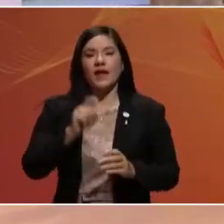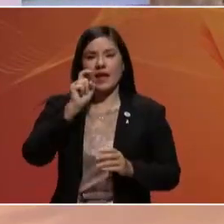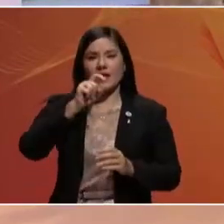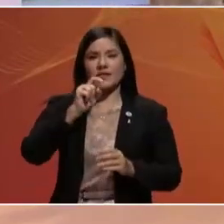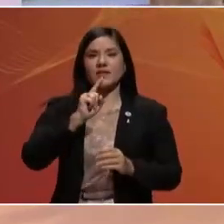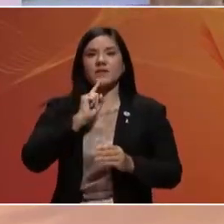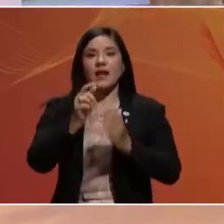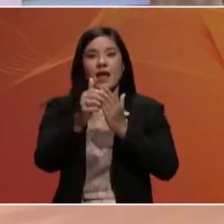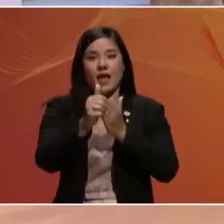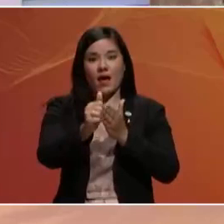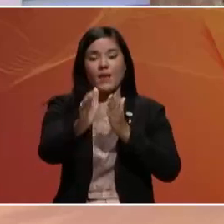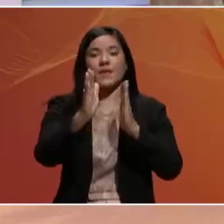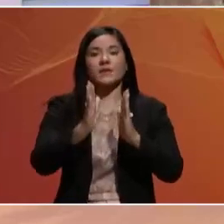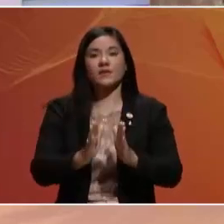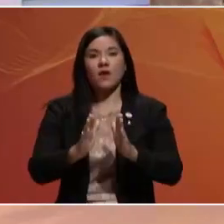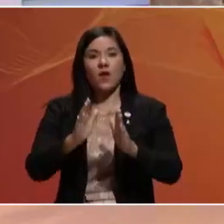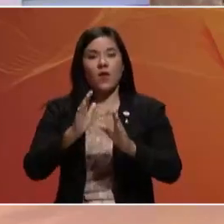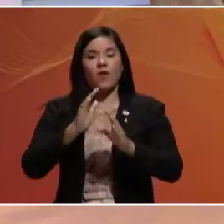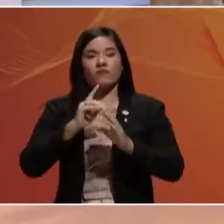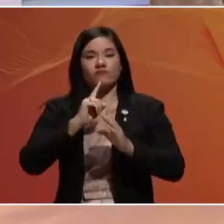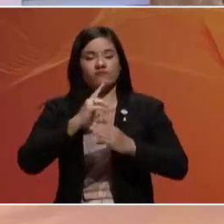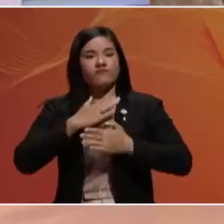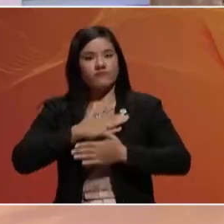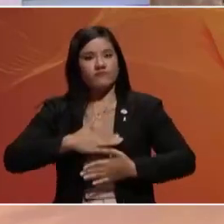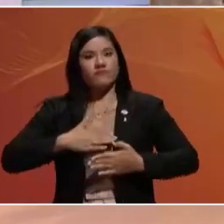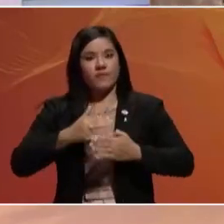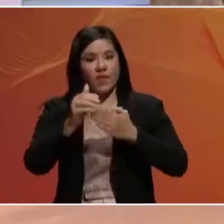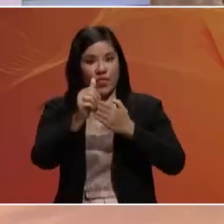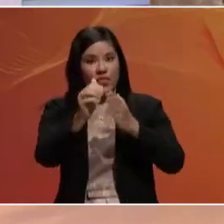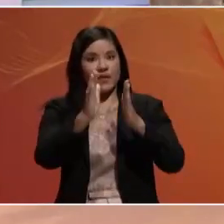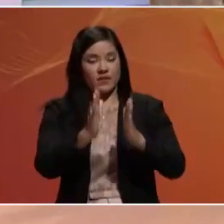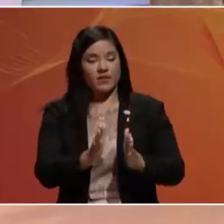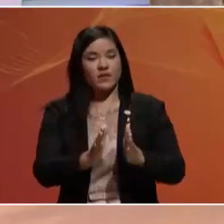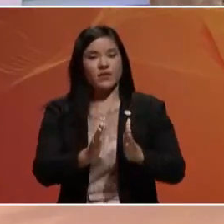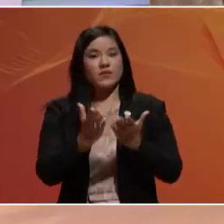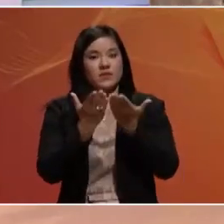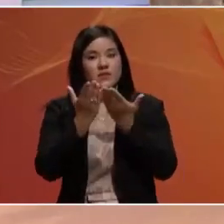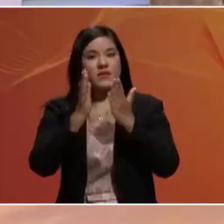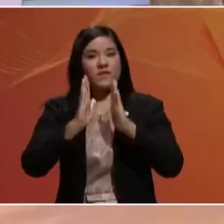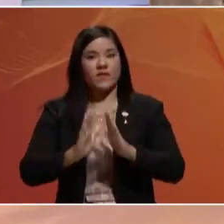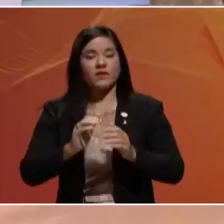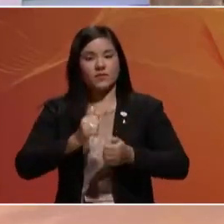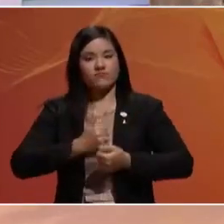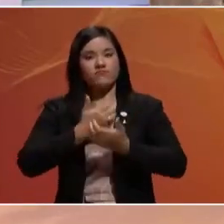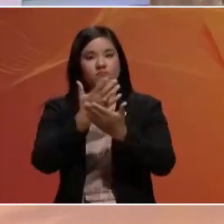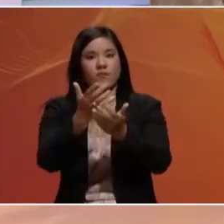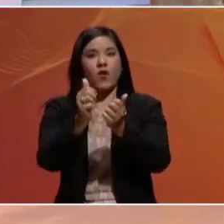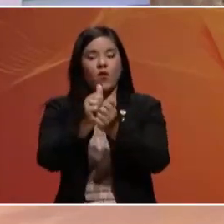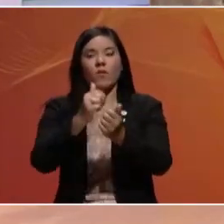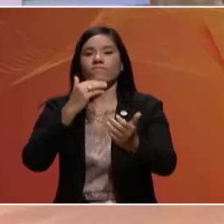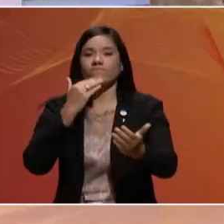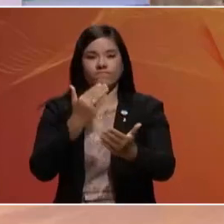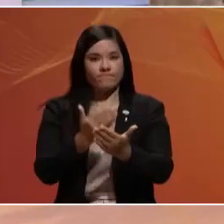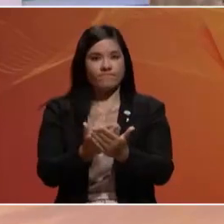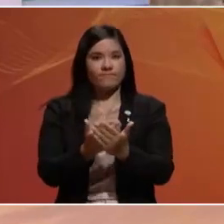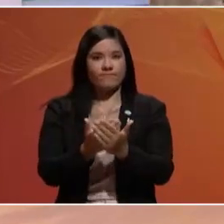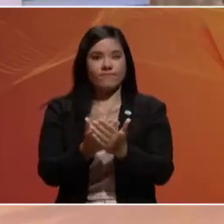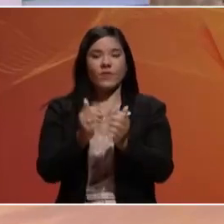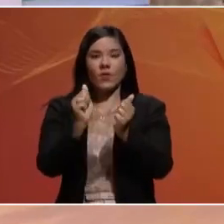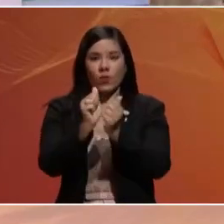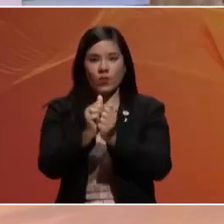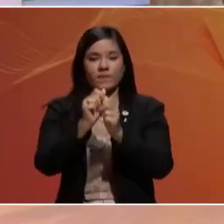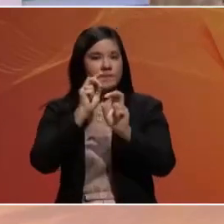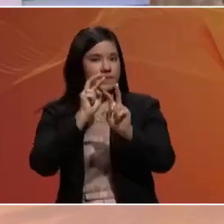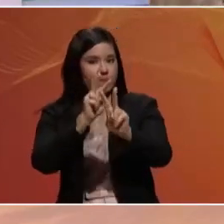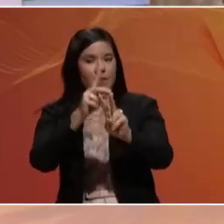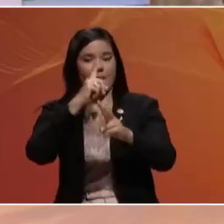claro, capacitados, orientados, bien dirigidos, servicios ofrecidos con calidad, claro, y con calidez